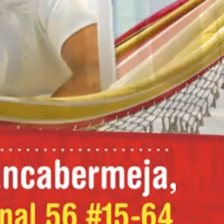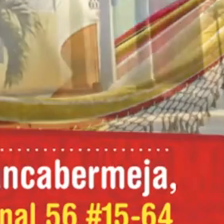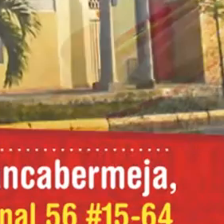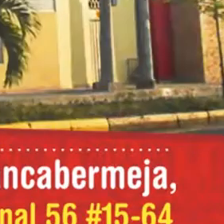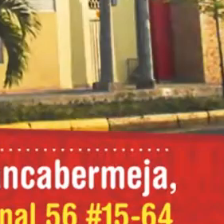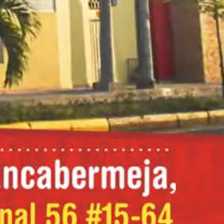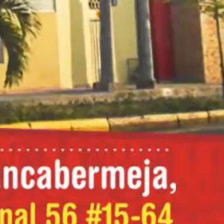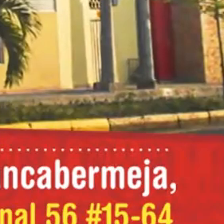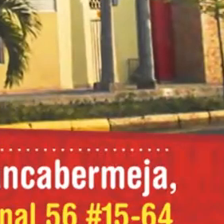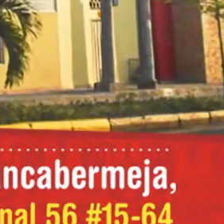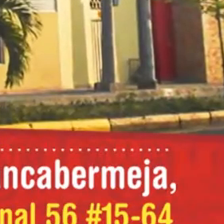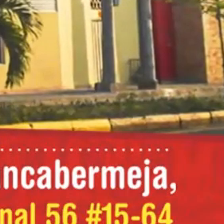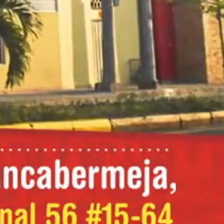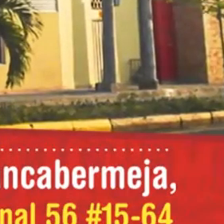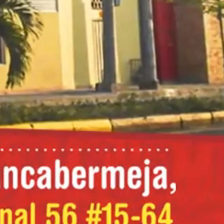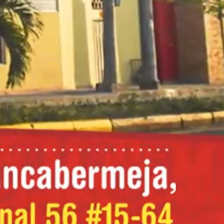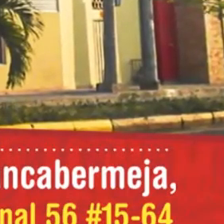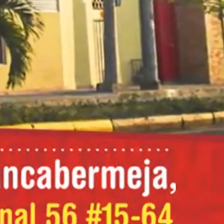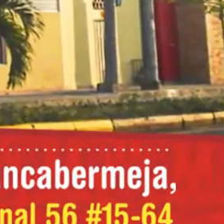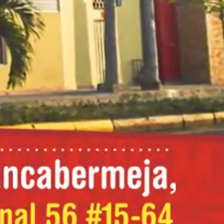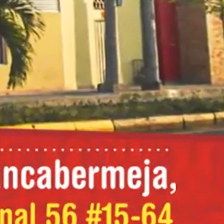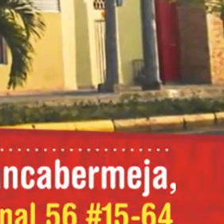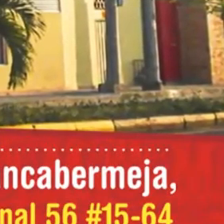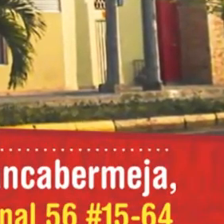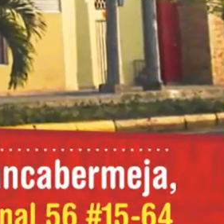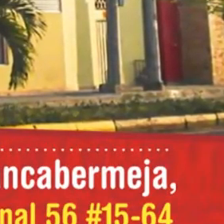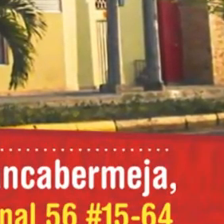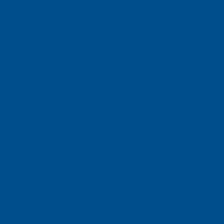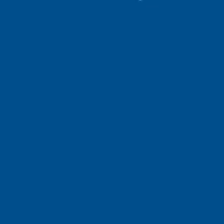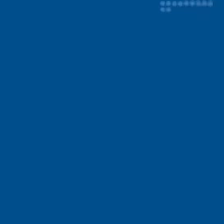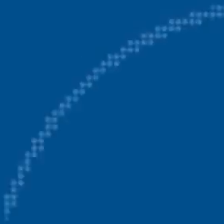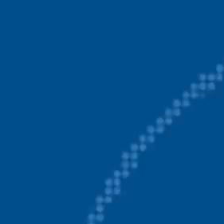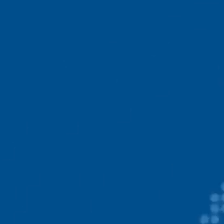cancún domicilios harris 6 20 30 20